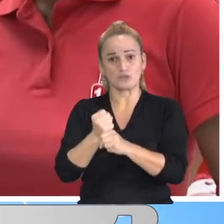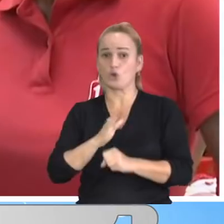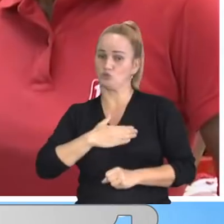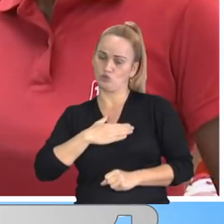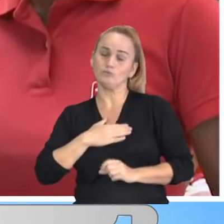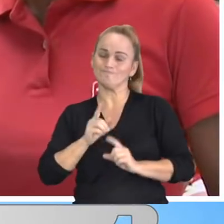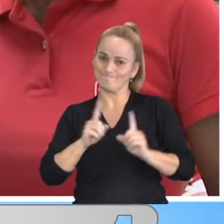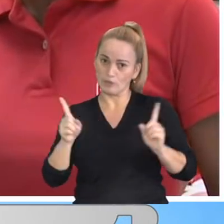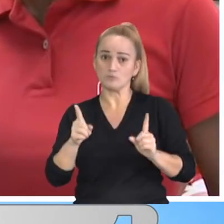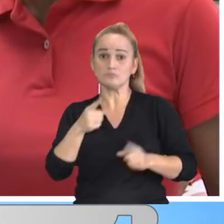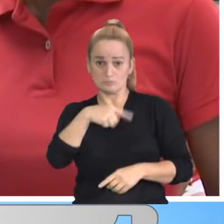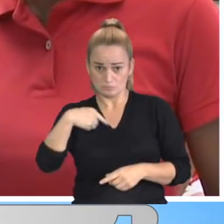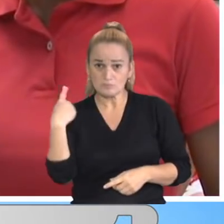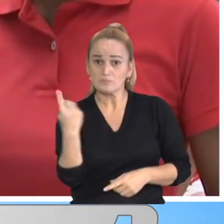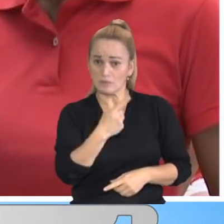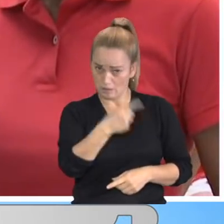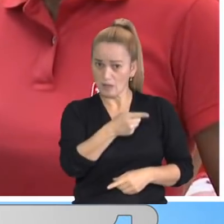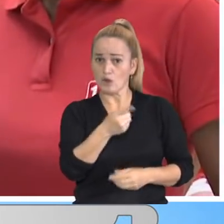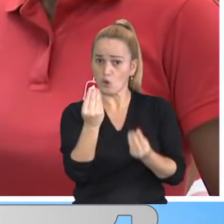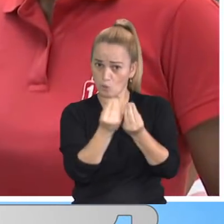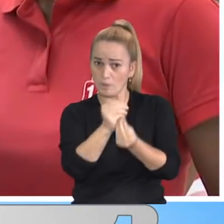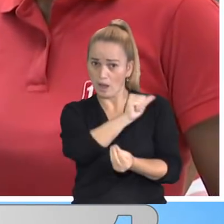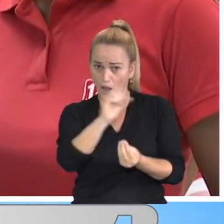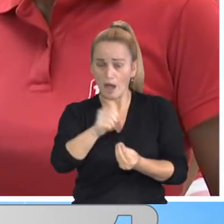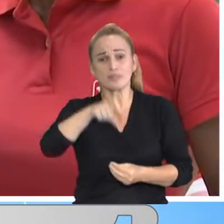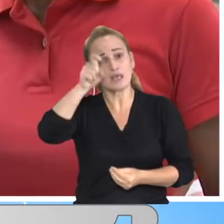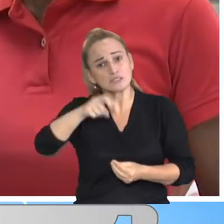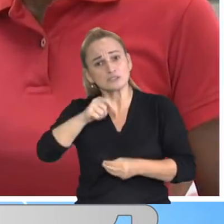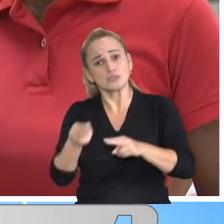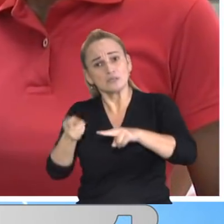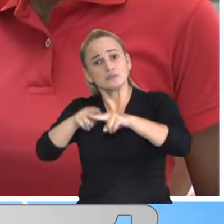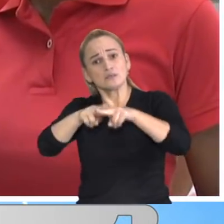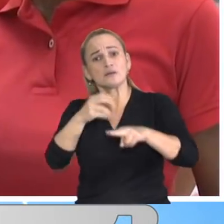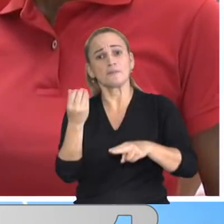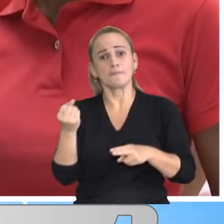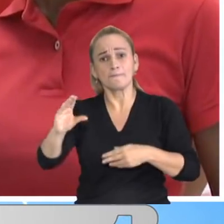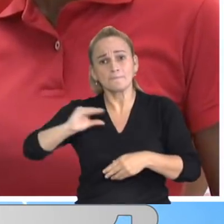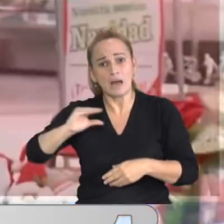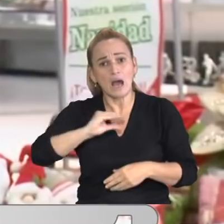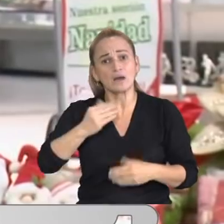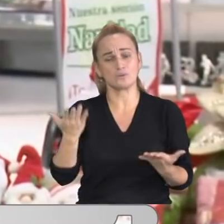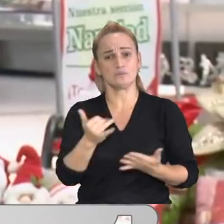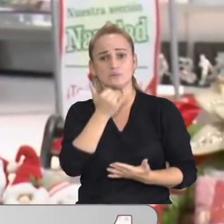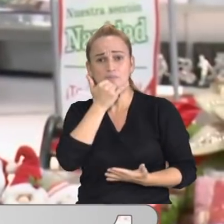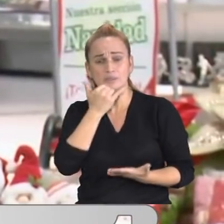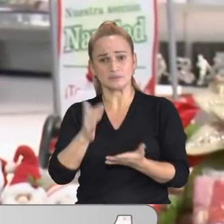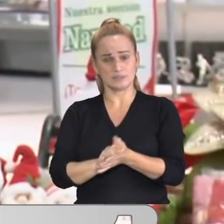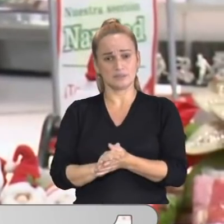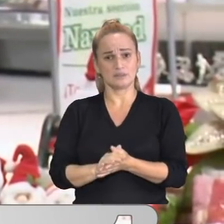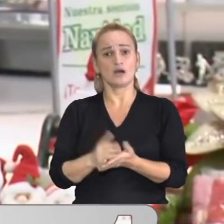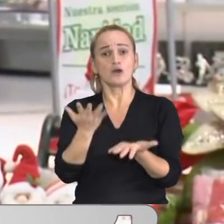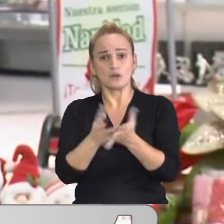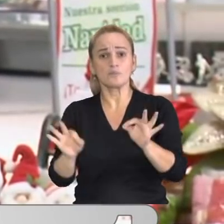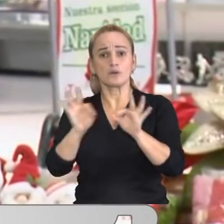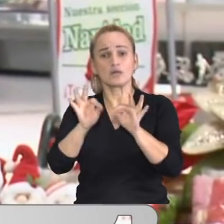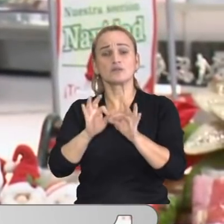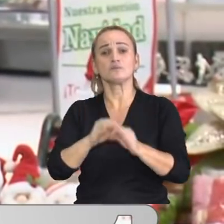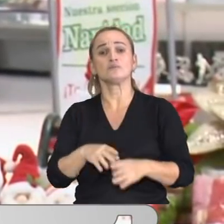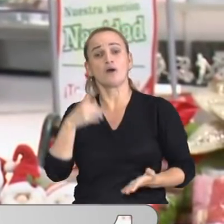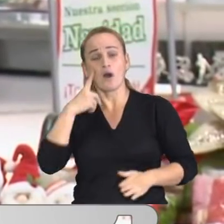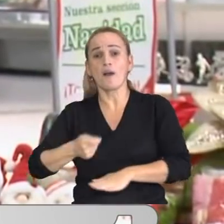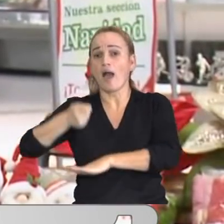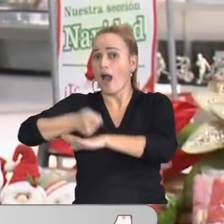personas que merecen una indemnización. ¿Y qué van a hacer? ¿Qué va a pasar con esas personas para poder tener esa indemnización? Tener que meter un